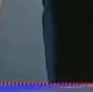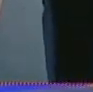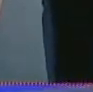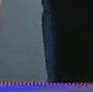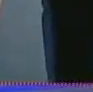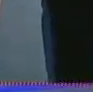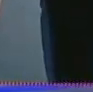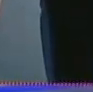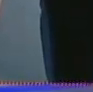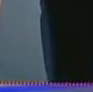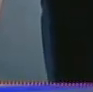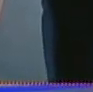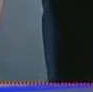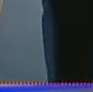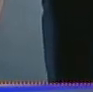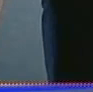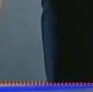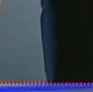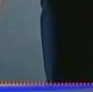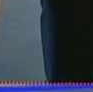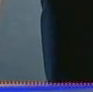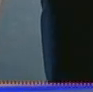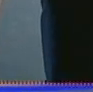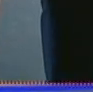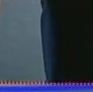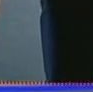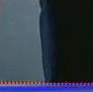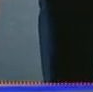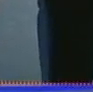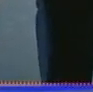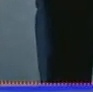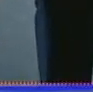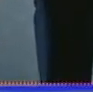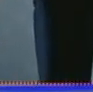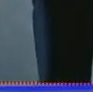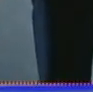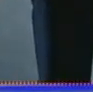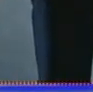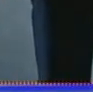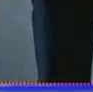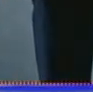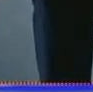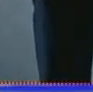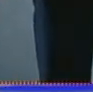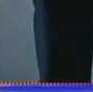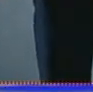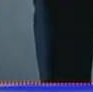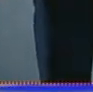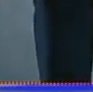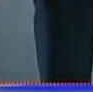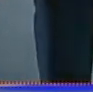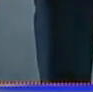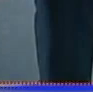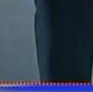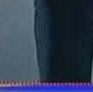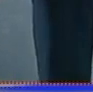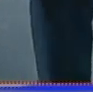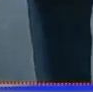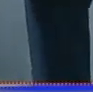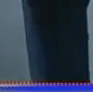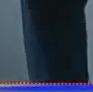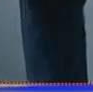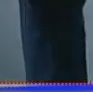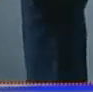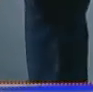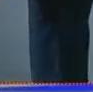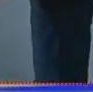2021. En este momento, en la nave central del mausoleo, para rendir honores y reverencia ante el sarcófago del libertador Simón